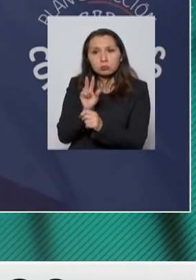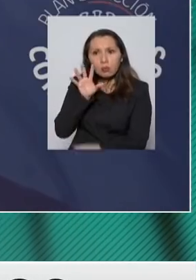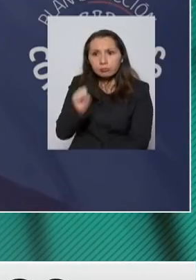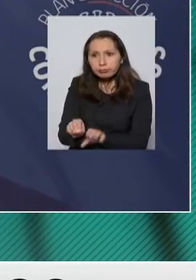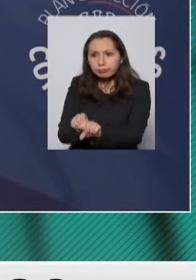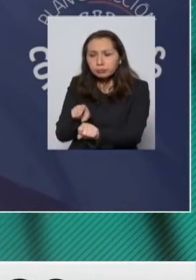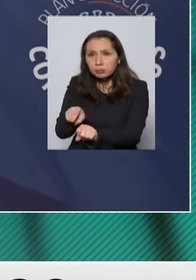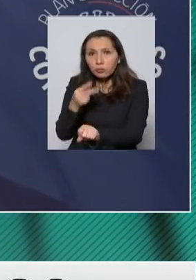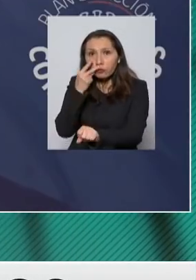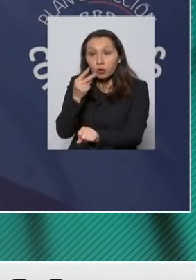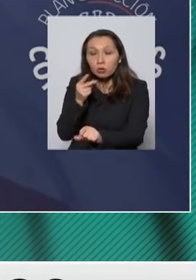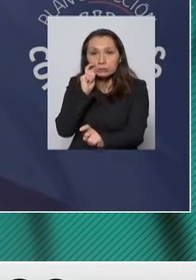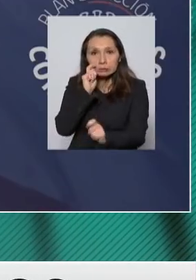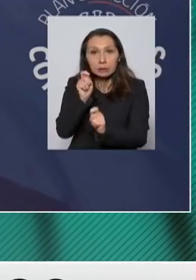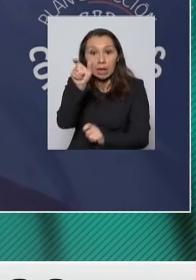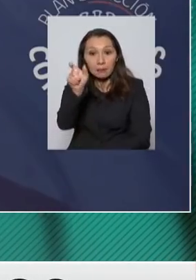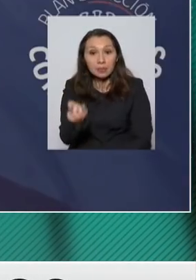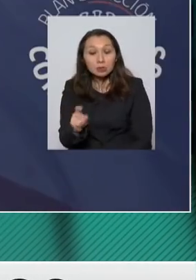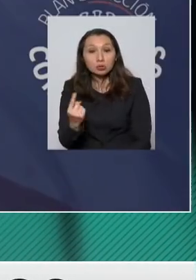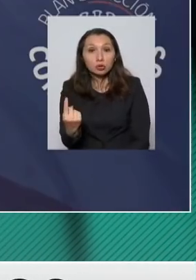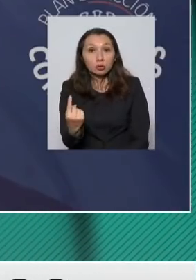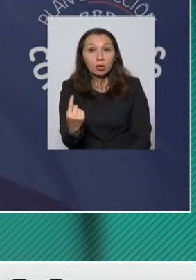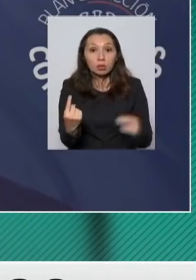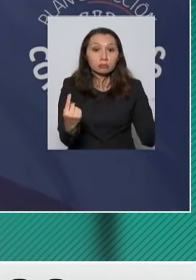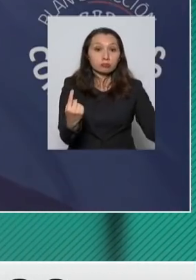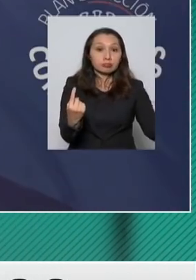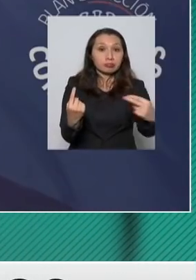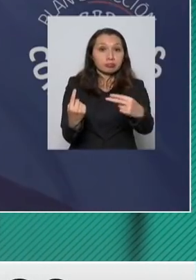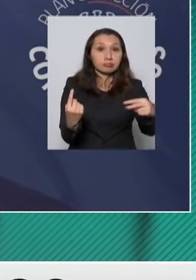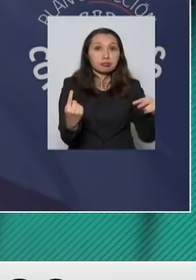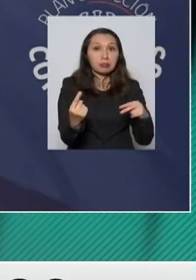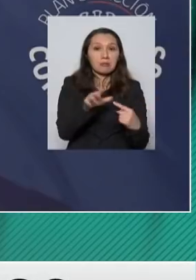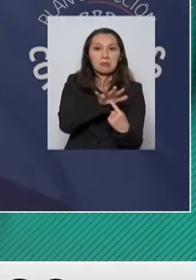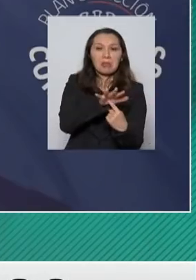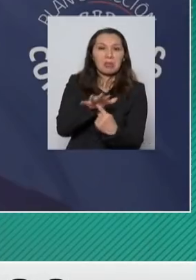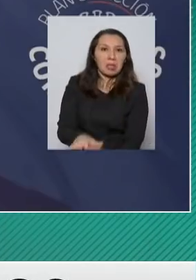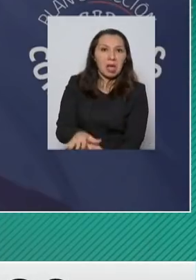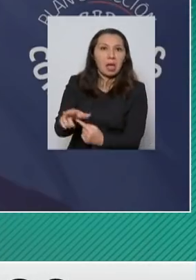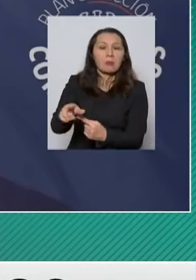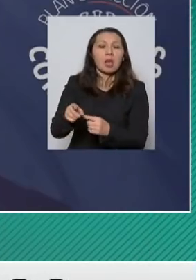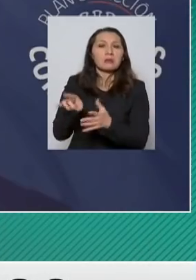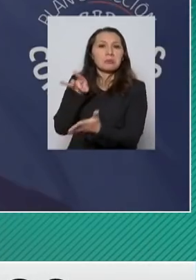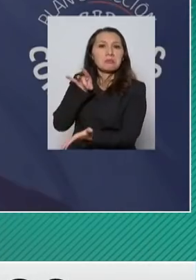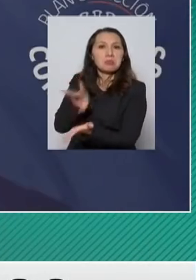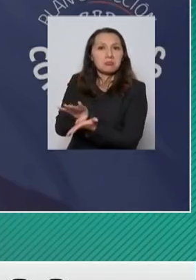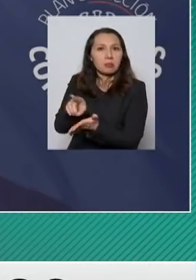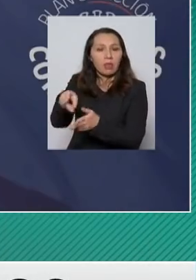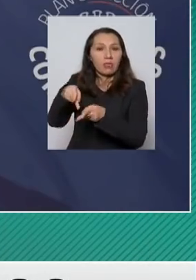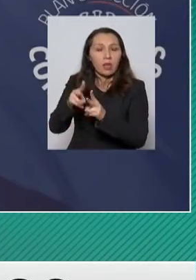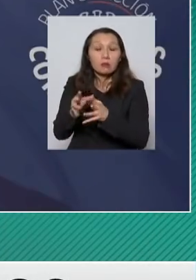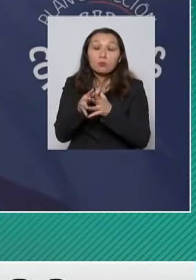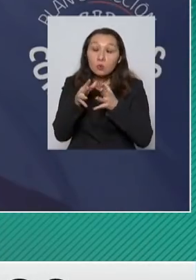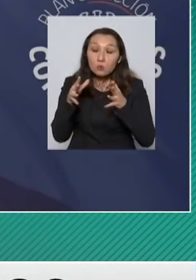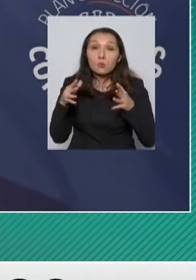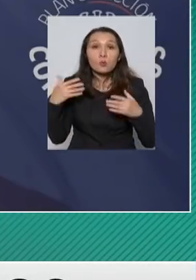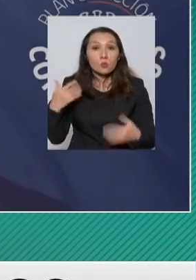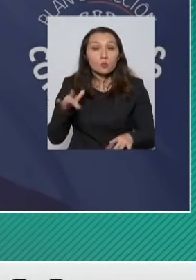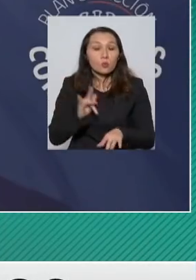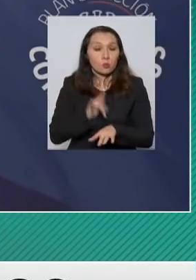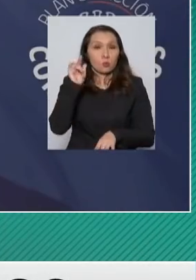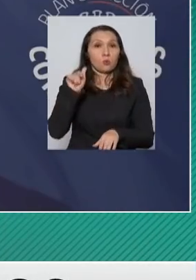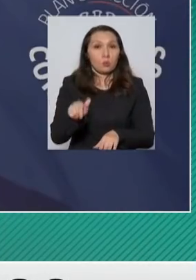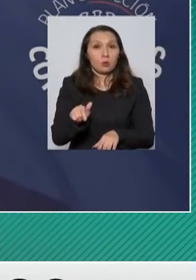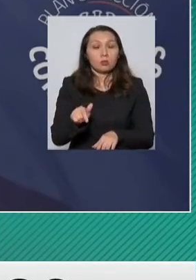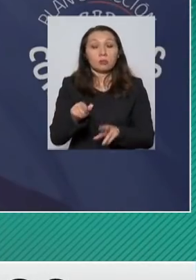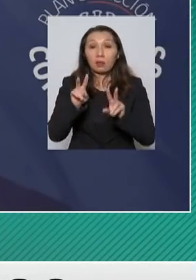contagio, el riesgo de que esa persona sufra discriminación y vulneración de sus derechos es extraordinariamente grave.